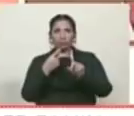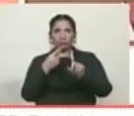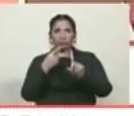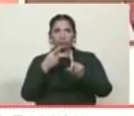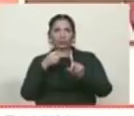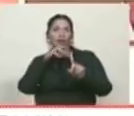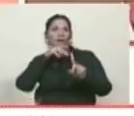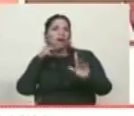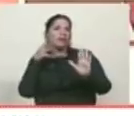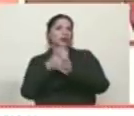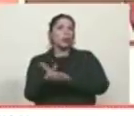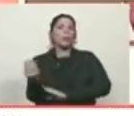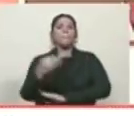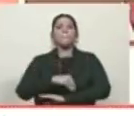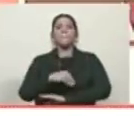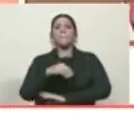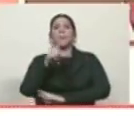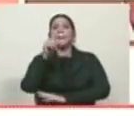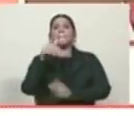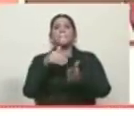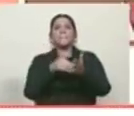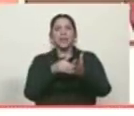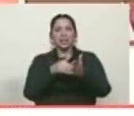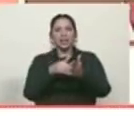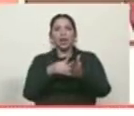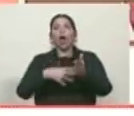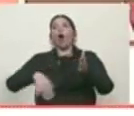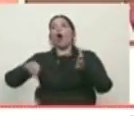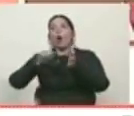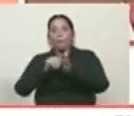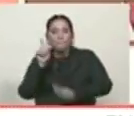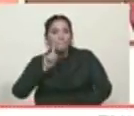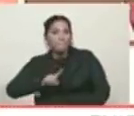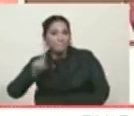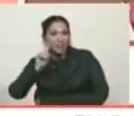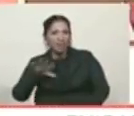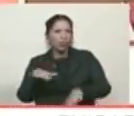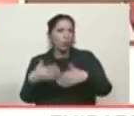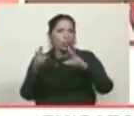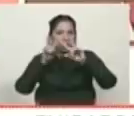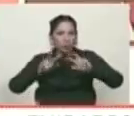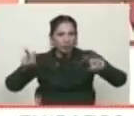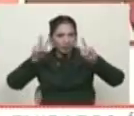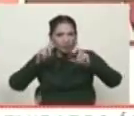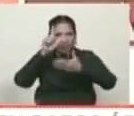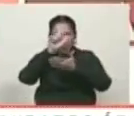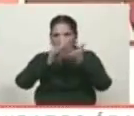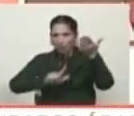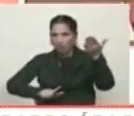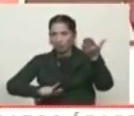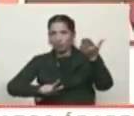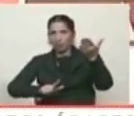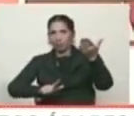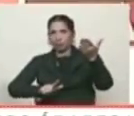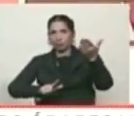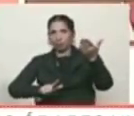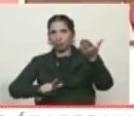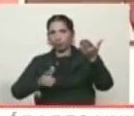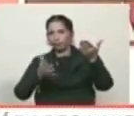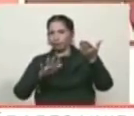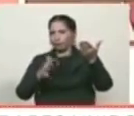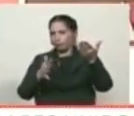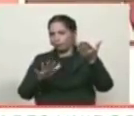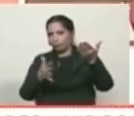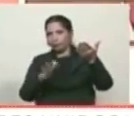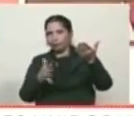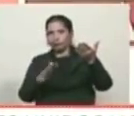1.000. Una vez más mienten. Cuando se revisa esa lista, por lo menos